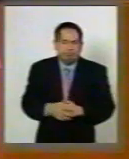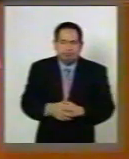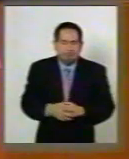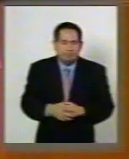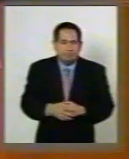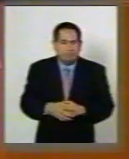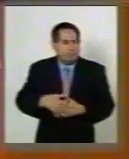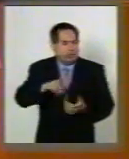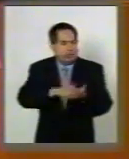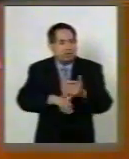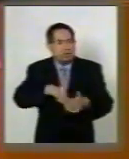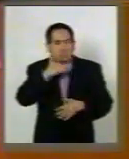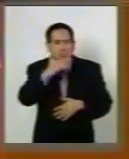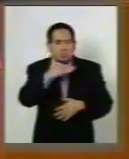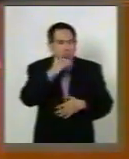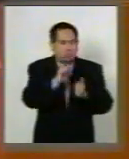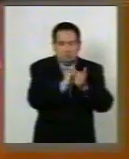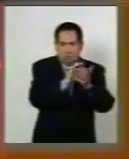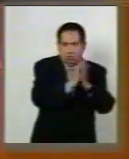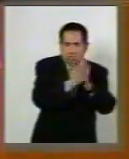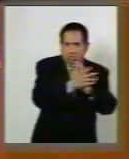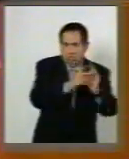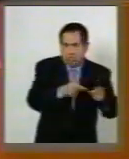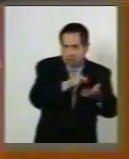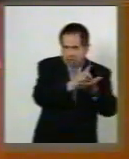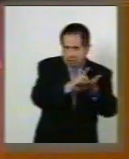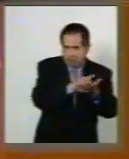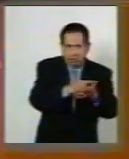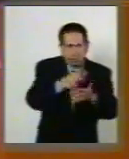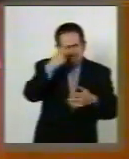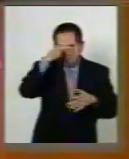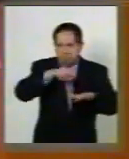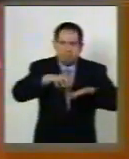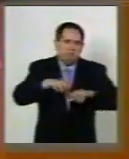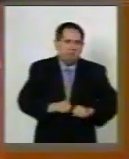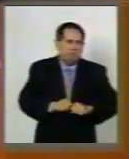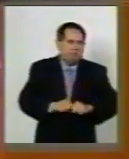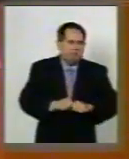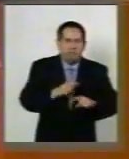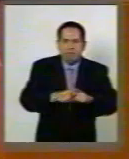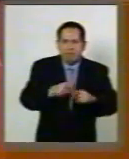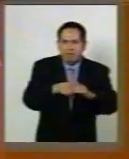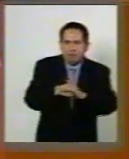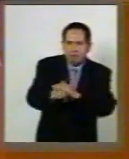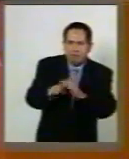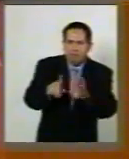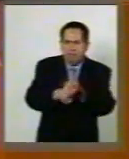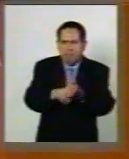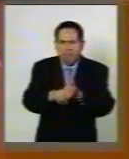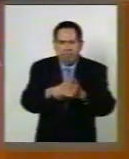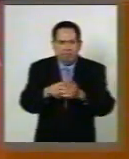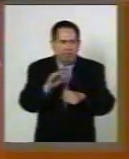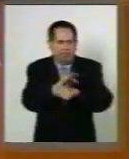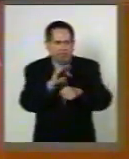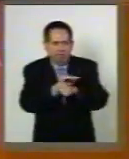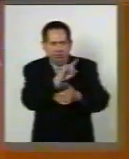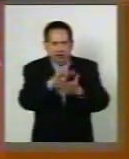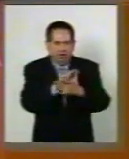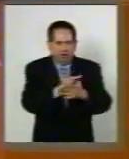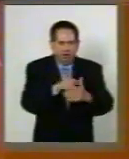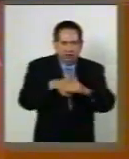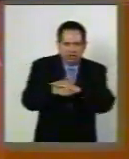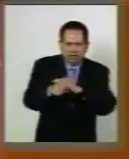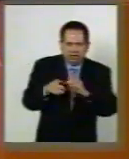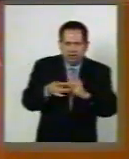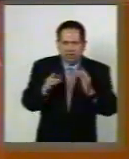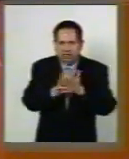La corrupción del narcotráfico se ha implantado en México a través de los organismos encargados de la defensa de la ley y la procuración